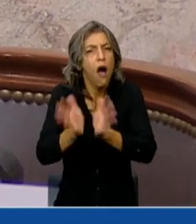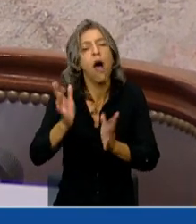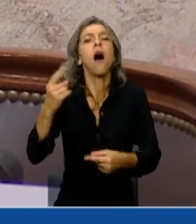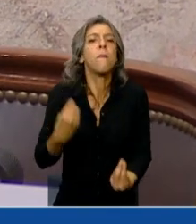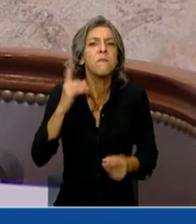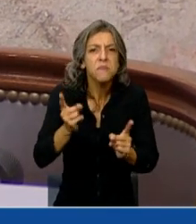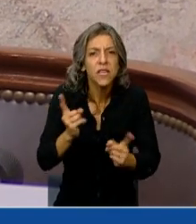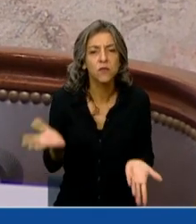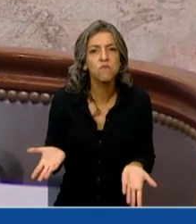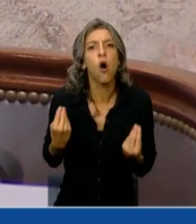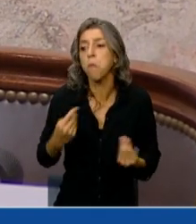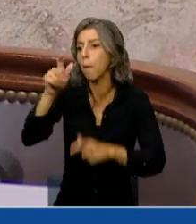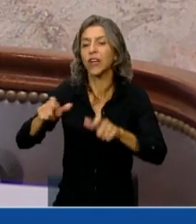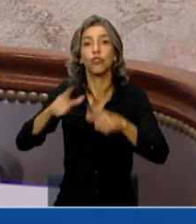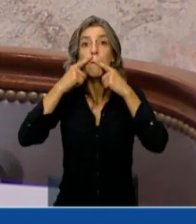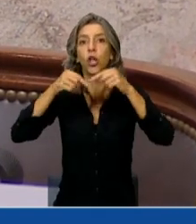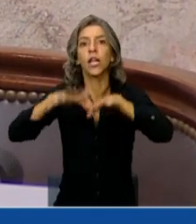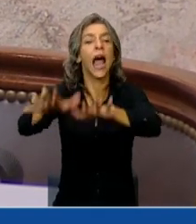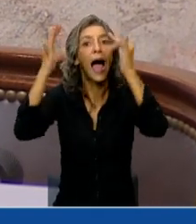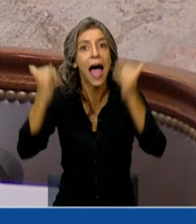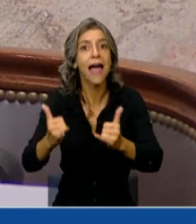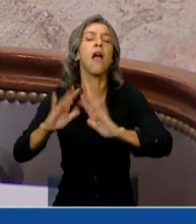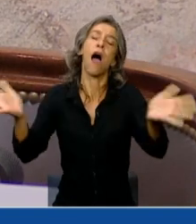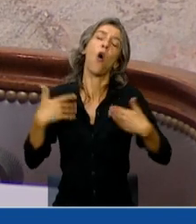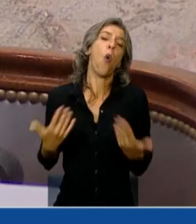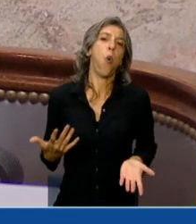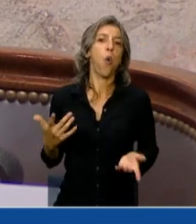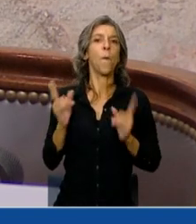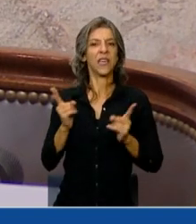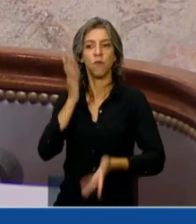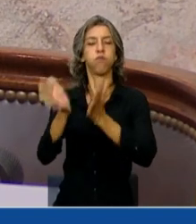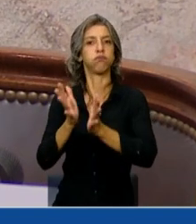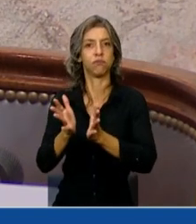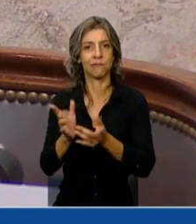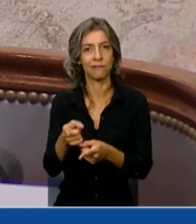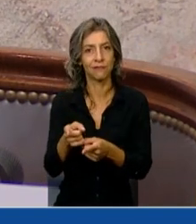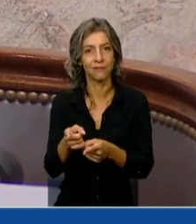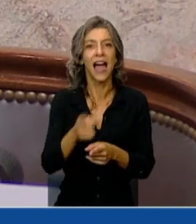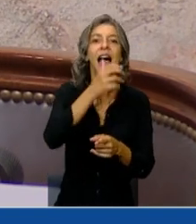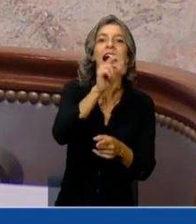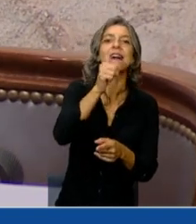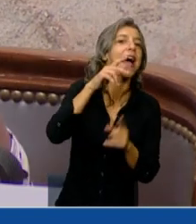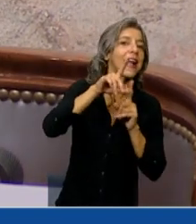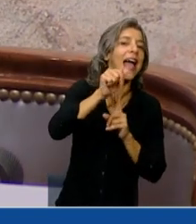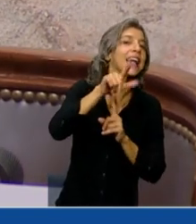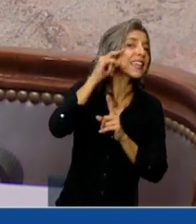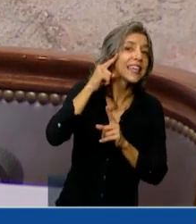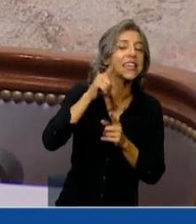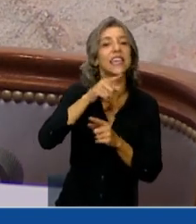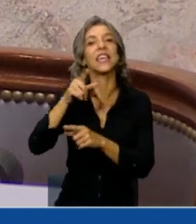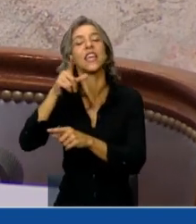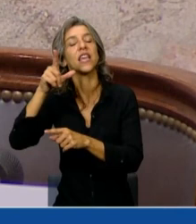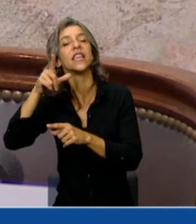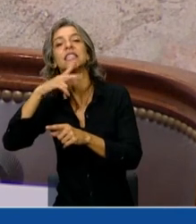social. Tenemos a los compañeros César Aracaki y Daniel Ruiz que están peleando por su absolución, debo de ser condenados